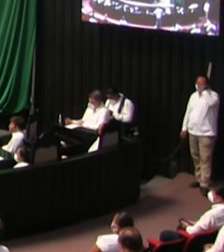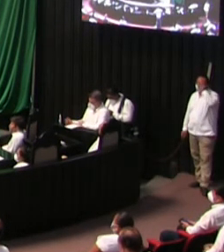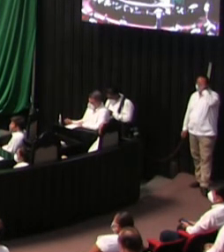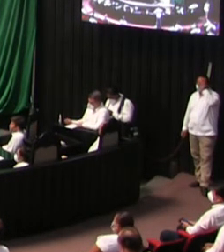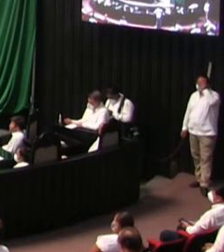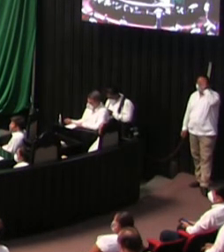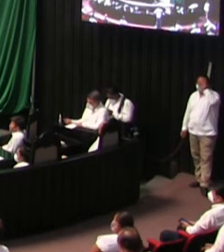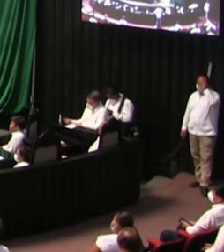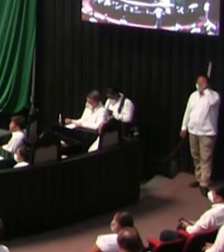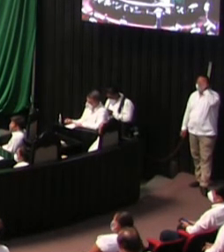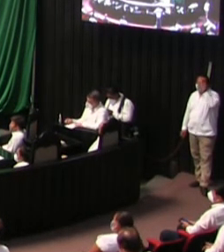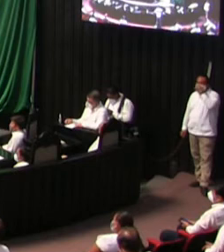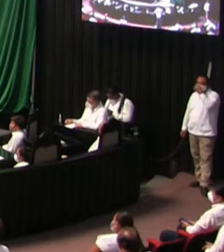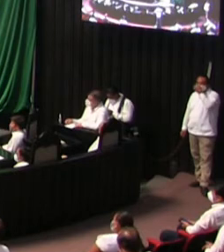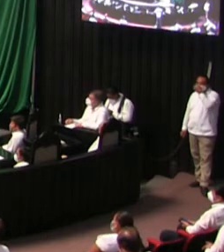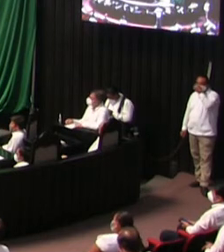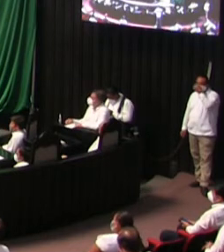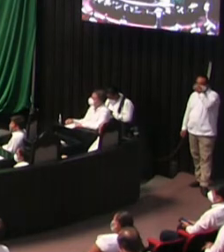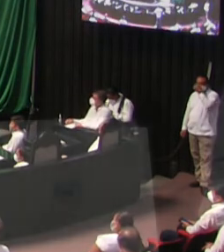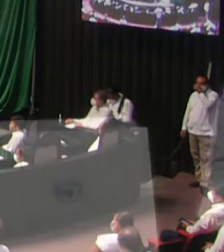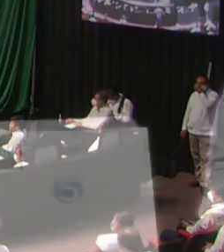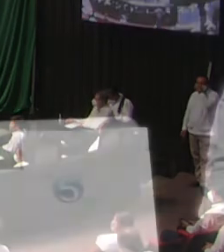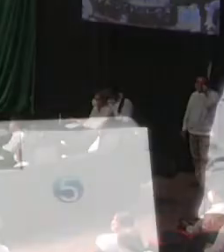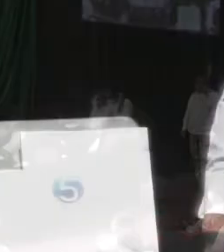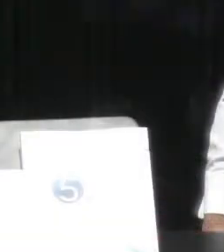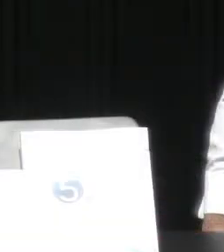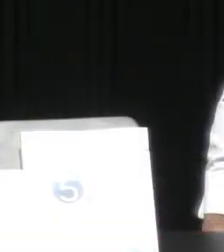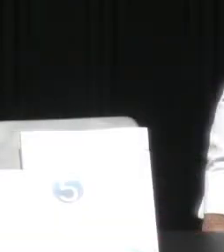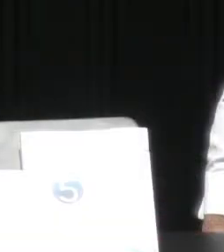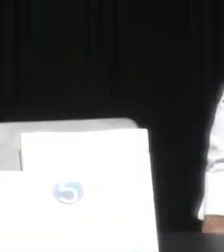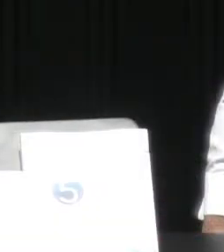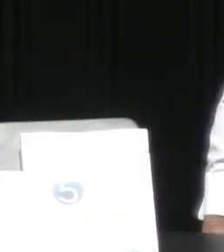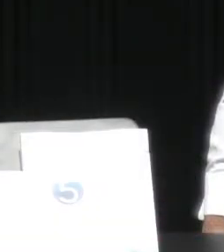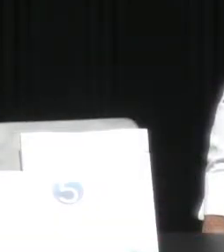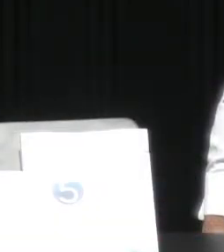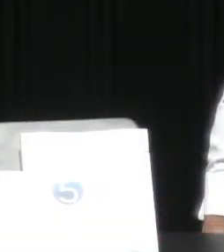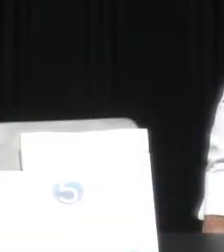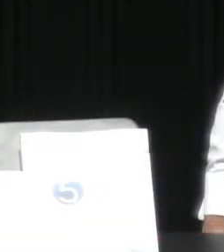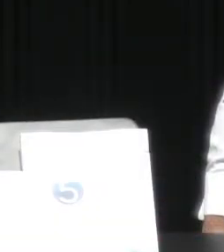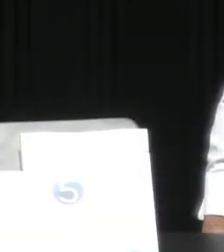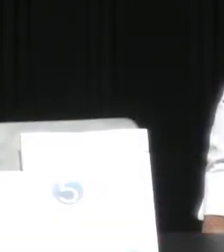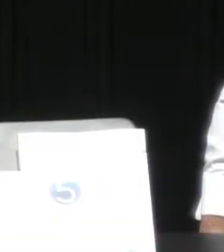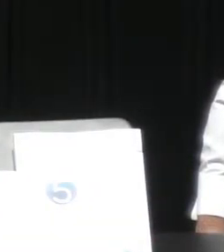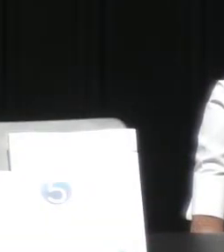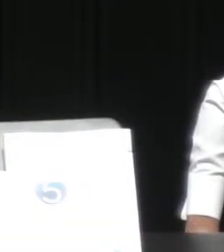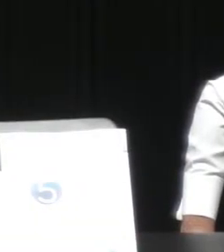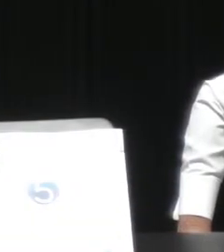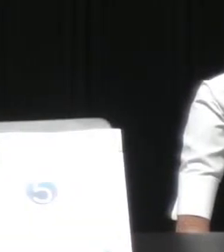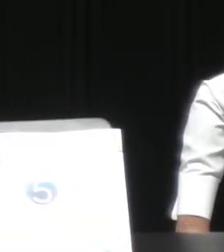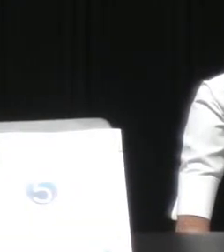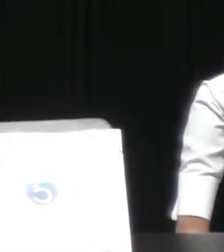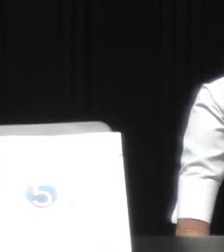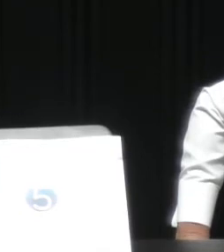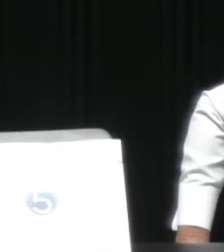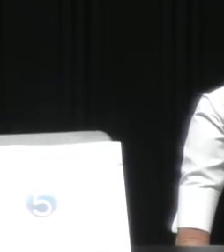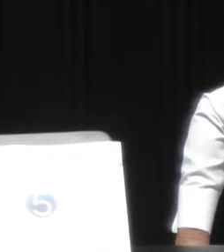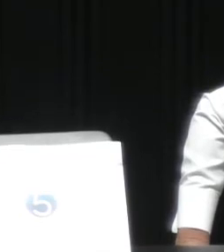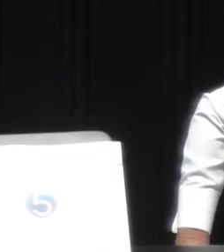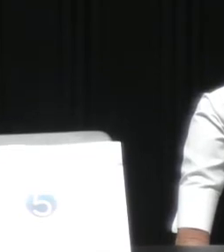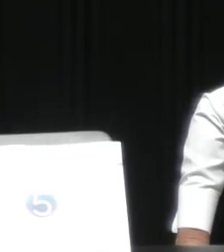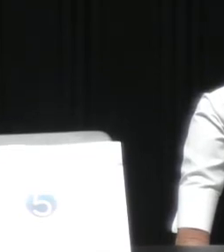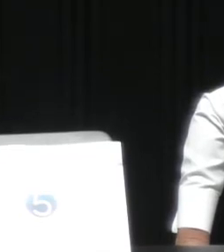legislativo y ciudadanos que nos ven a través de los medios de comunicación y plataformas